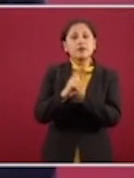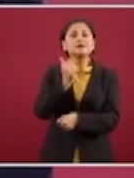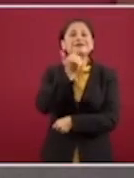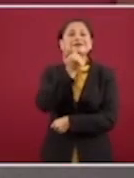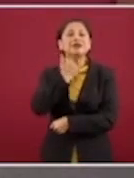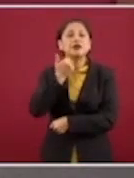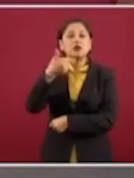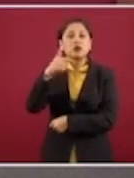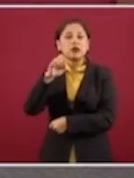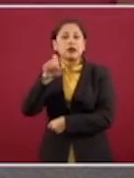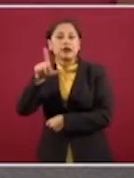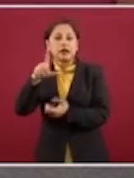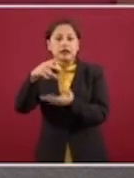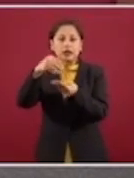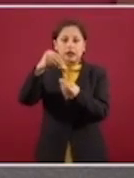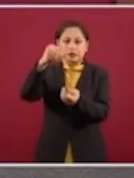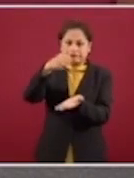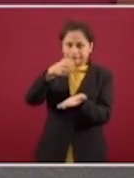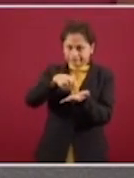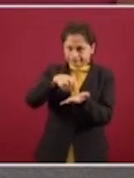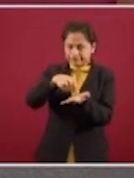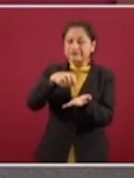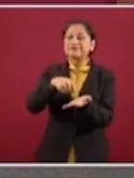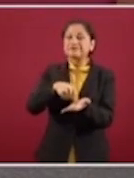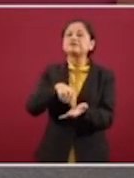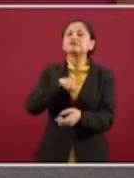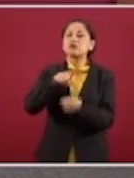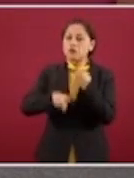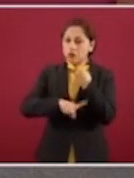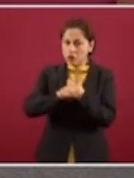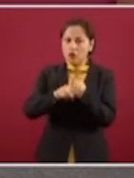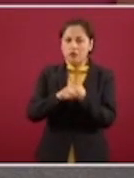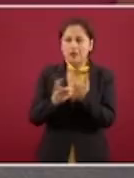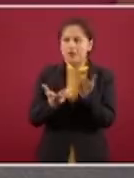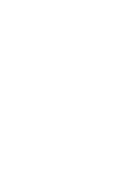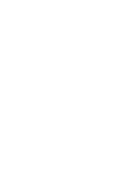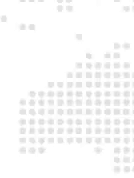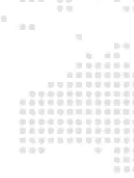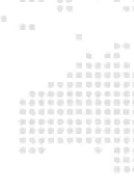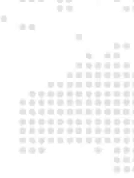de alcohol. Ya se resolvió.